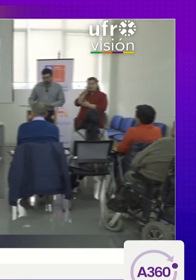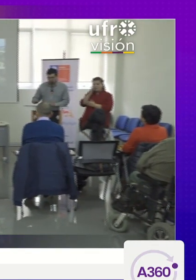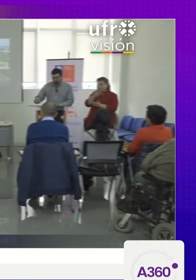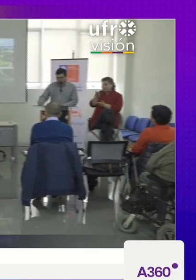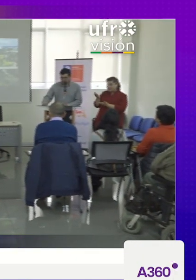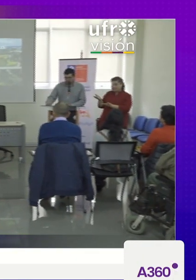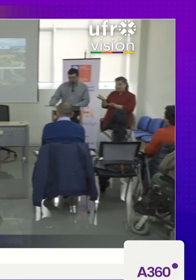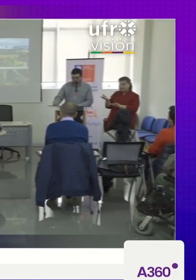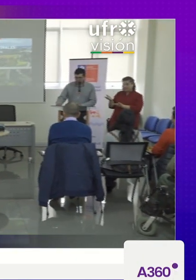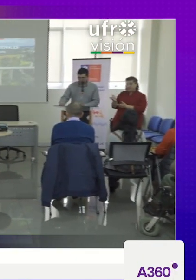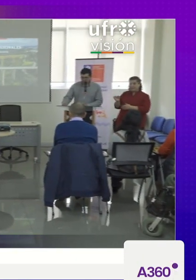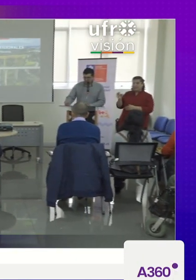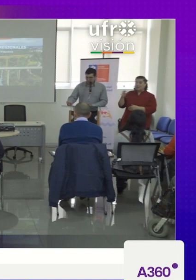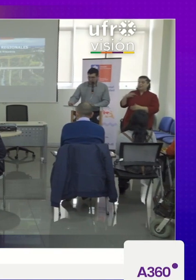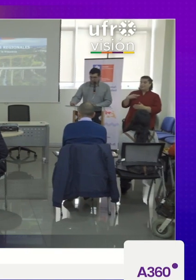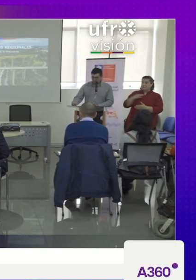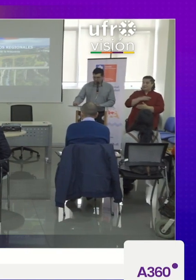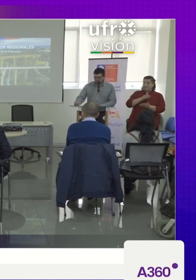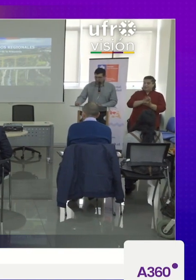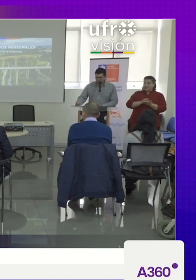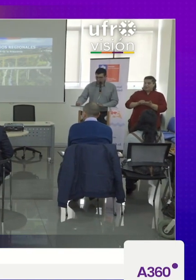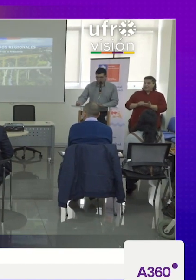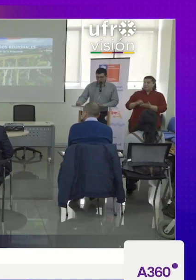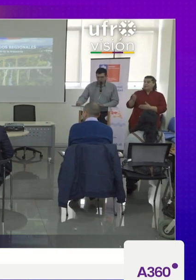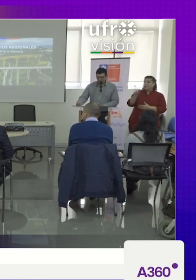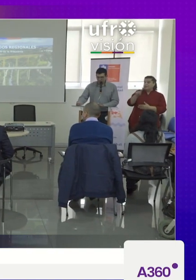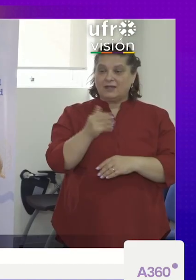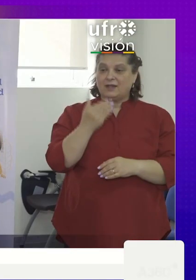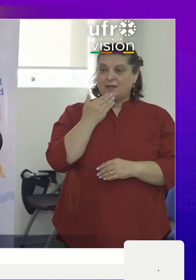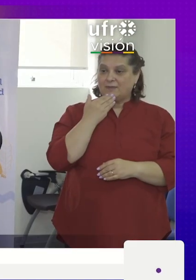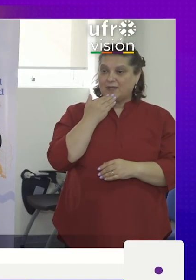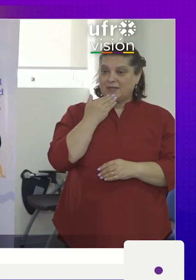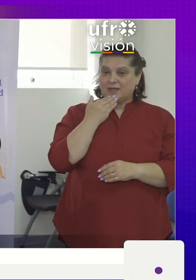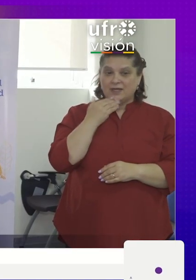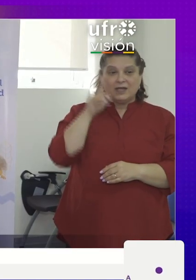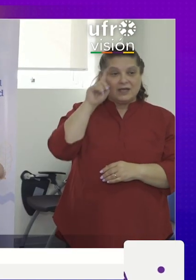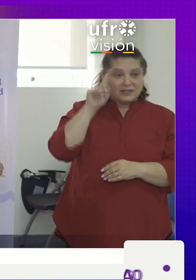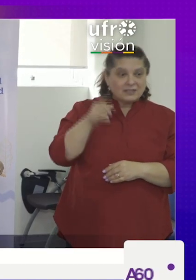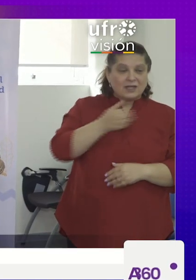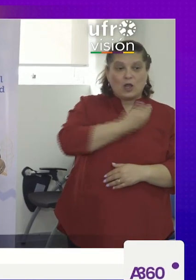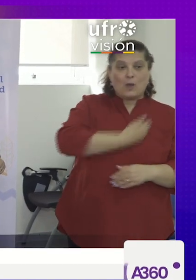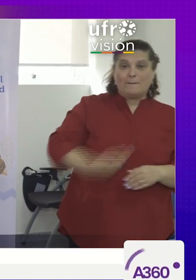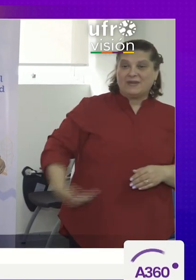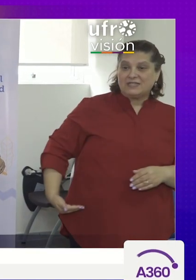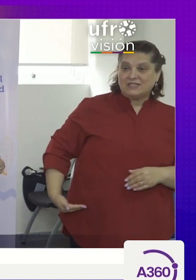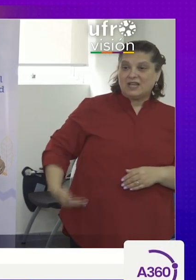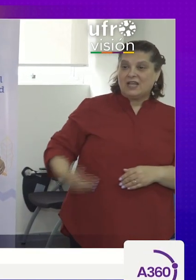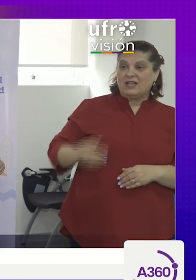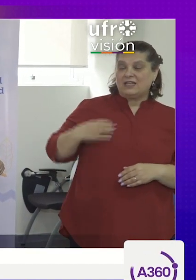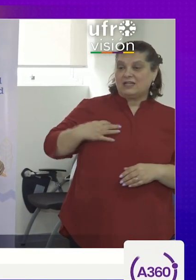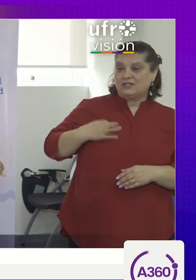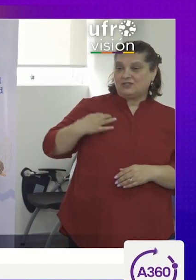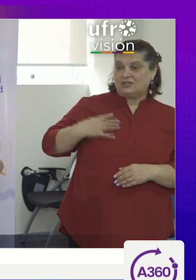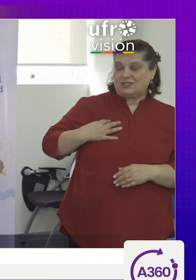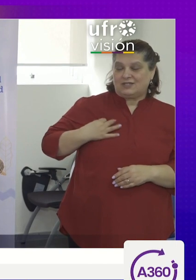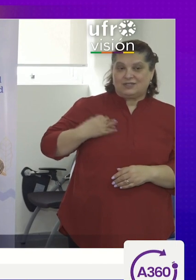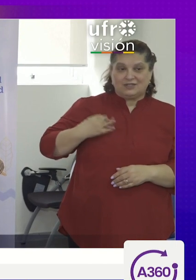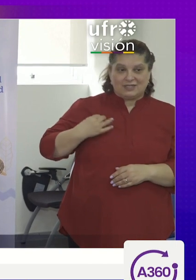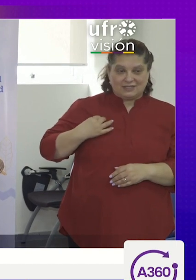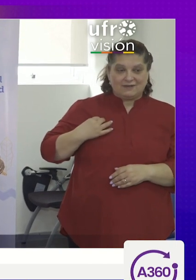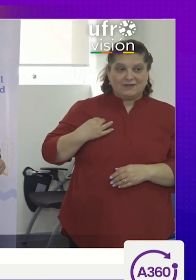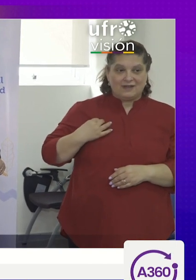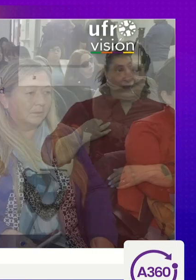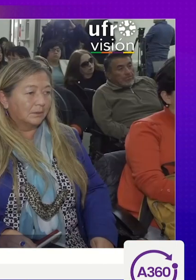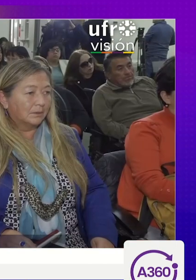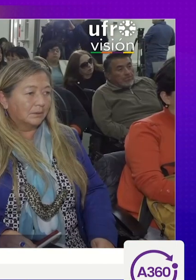lamentablemente, durante la pandemia retrocedimos un montón, se volvió bastante al asistencialismo, cosa que habíamos